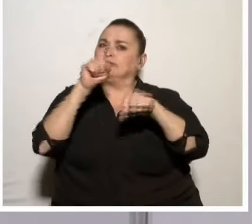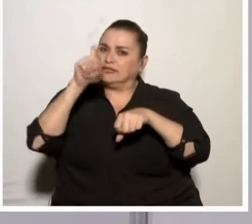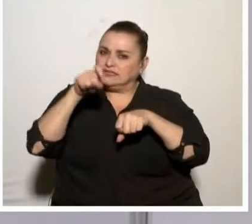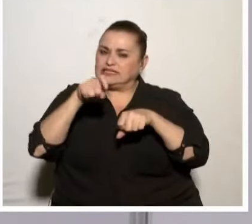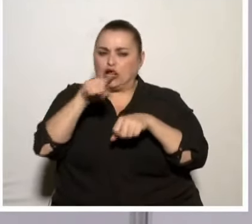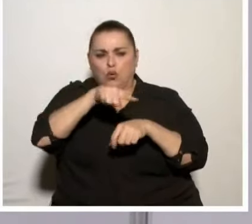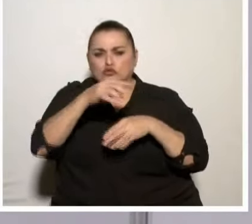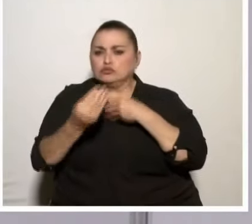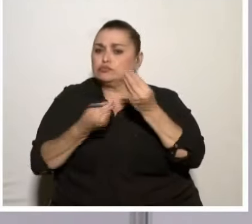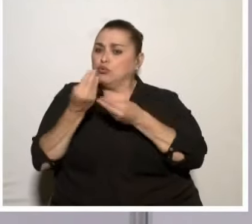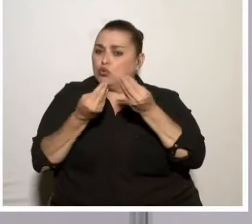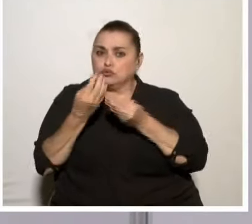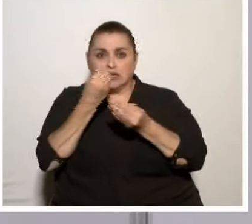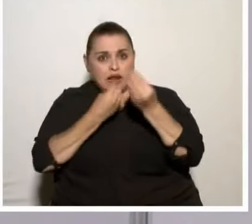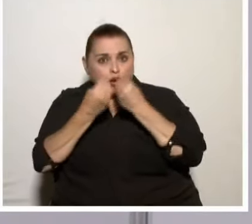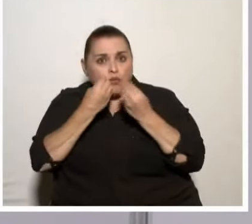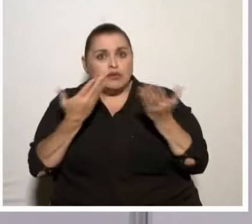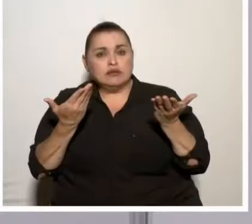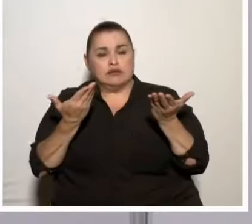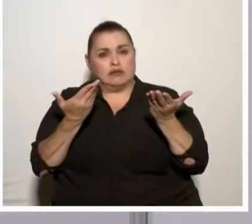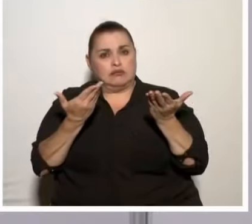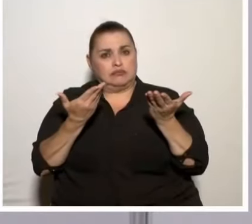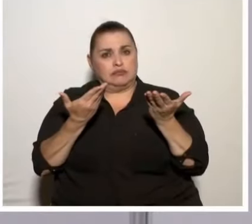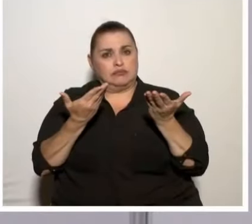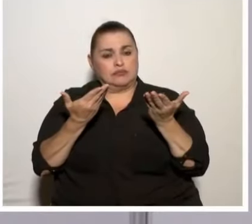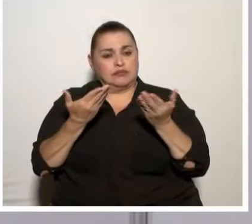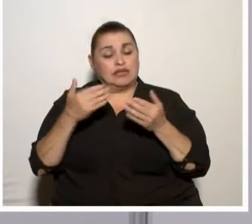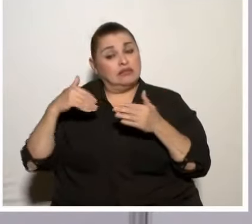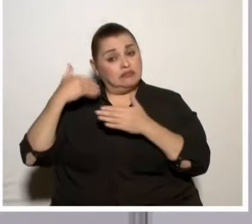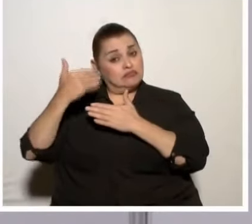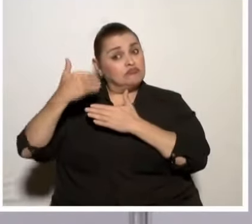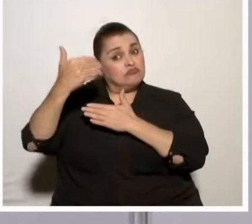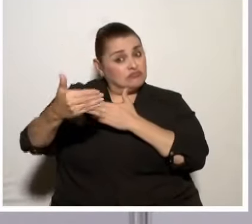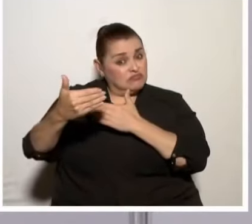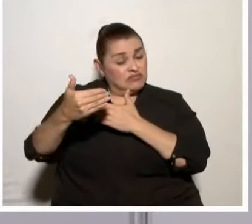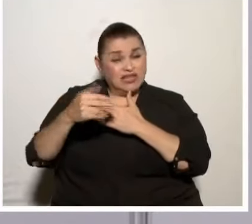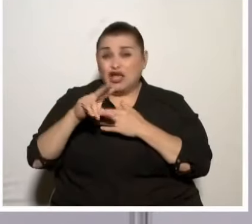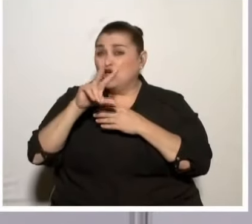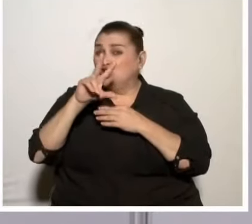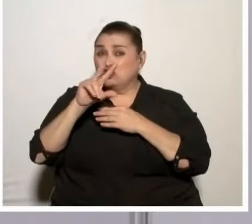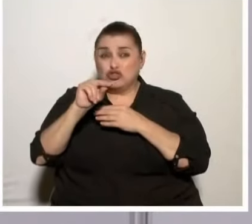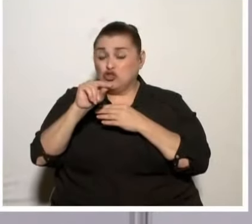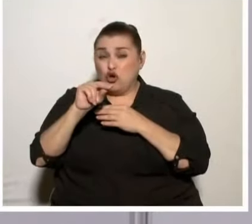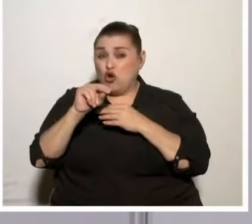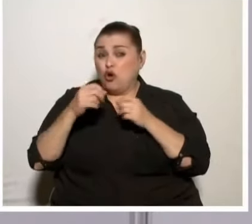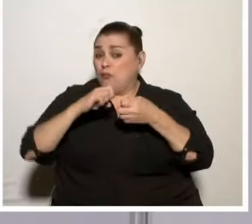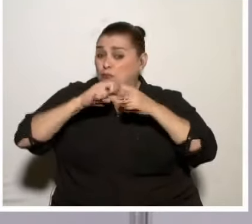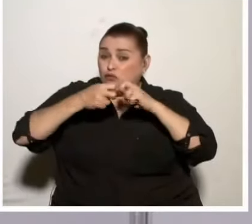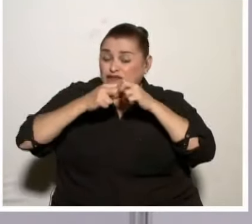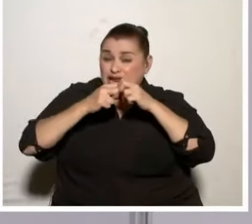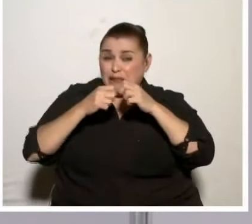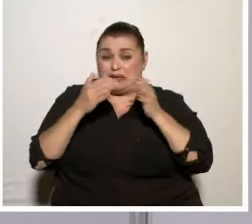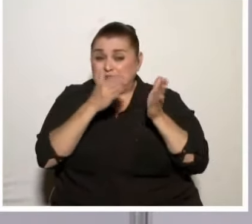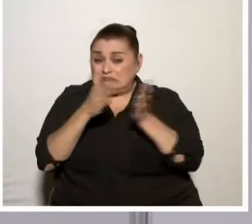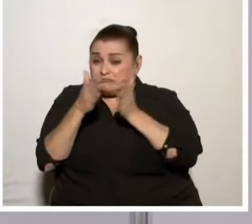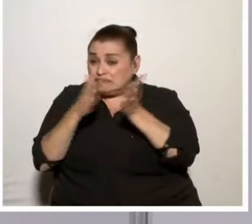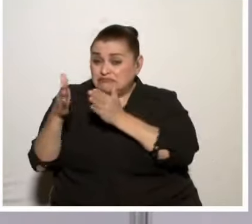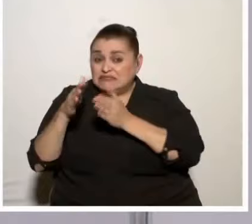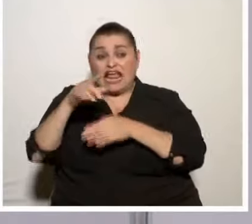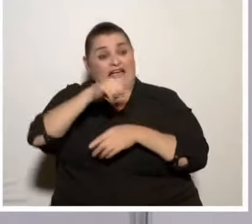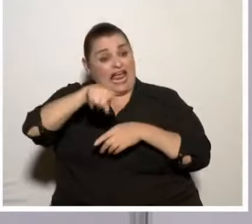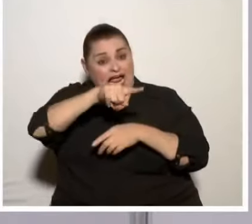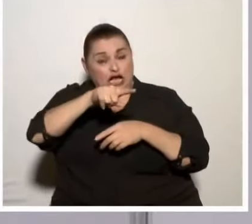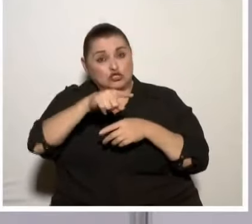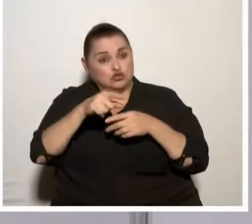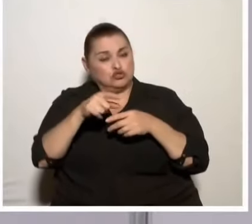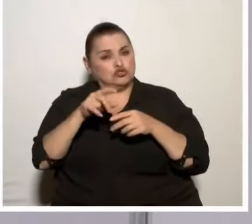están produciendo la comida y que eventualmente de no llegar por los problemas logísticos, ellos son los encargados